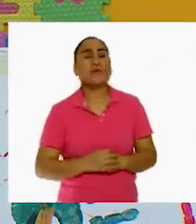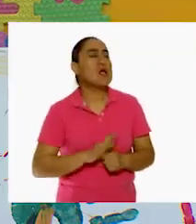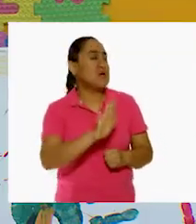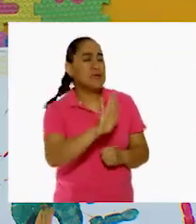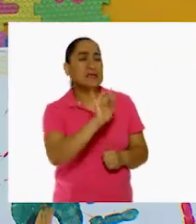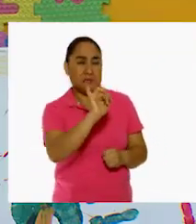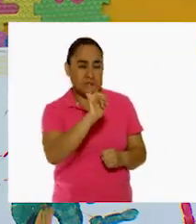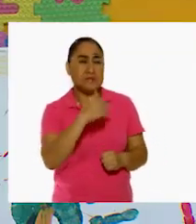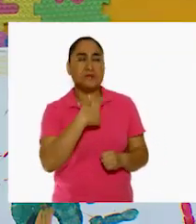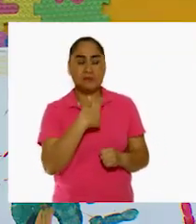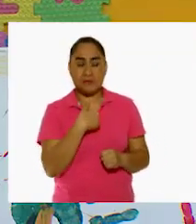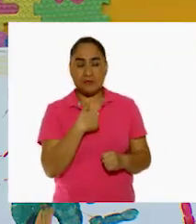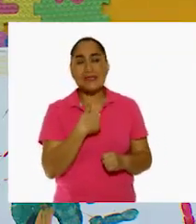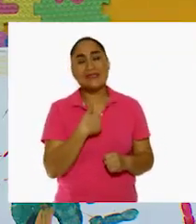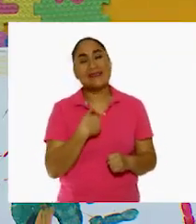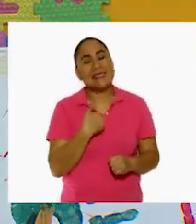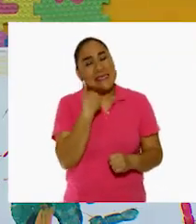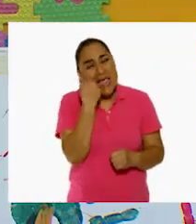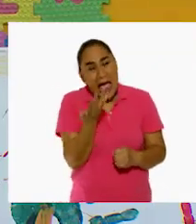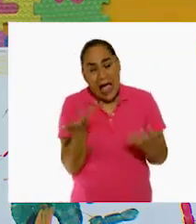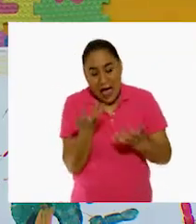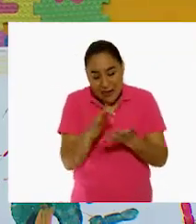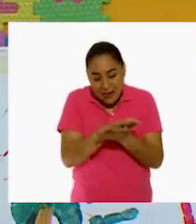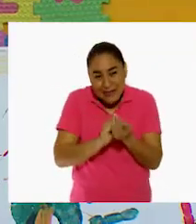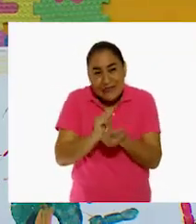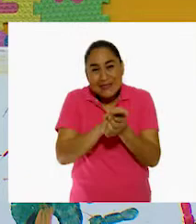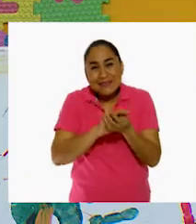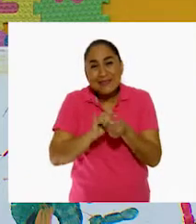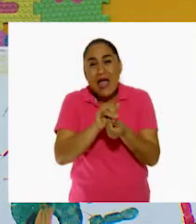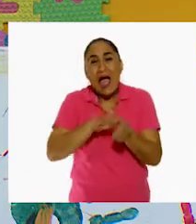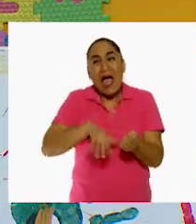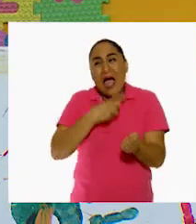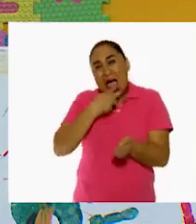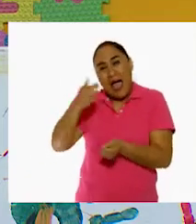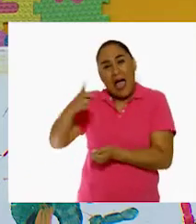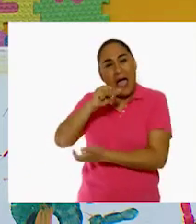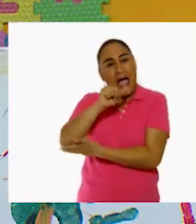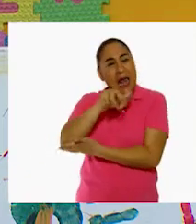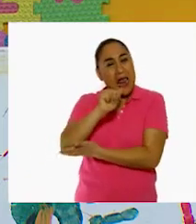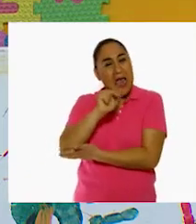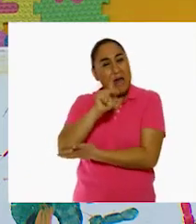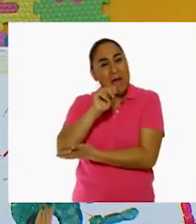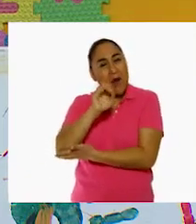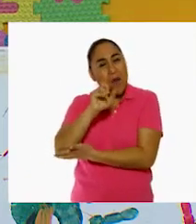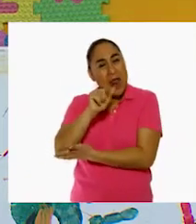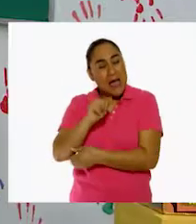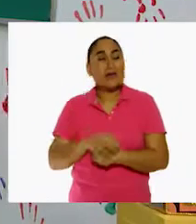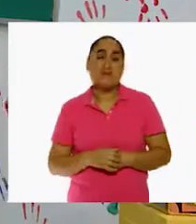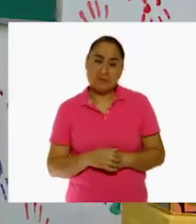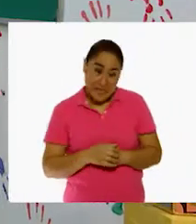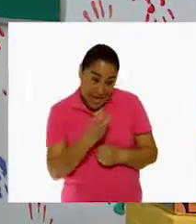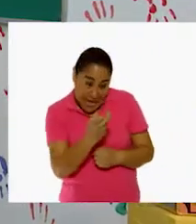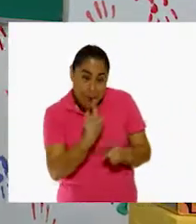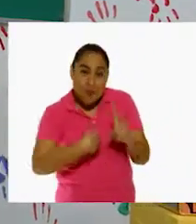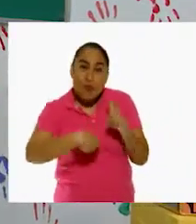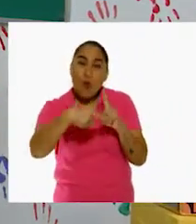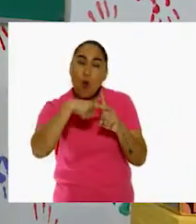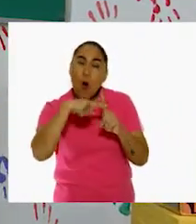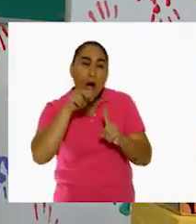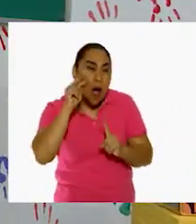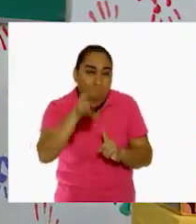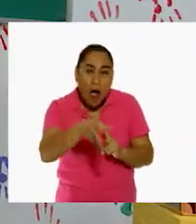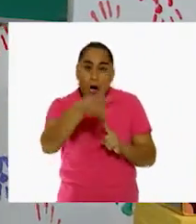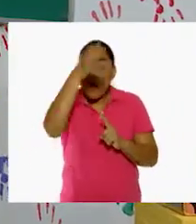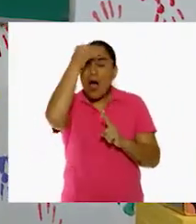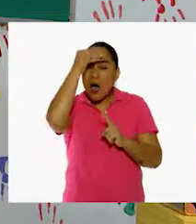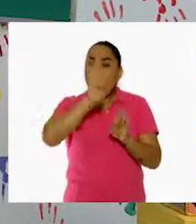quiero hacer plastilina casera como la que dijo Ana Paula. Eso es parte de lo positivo de compartir nuestras